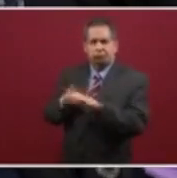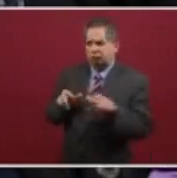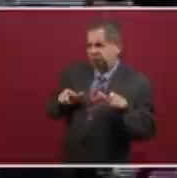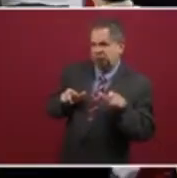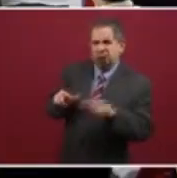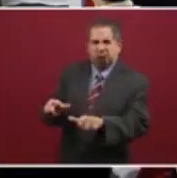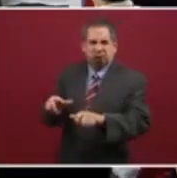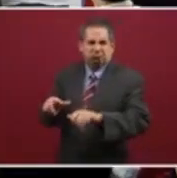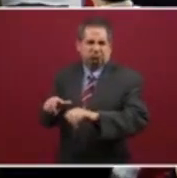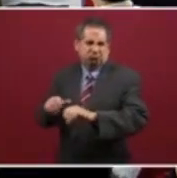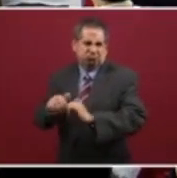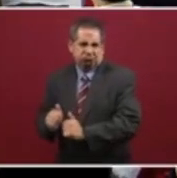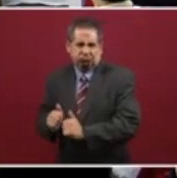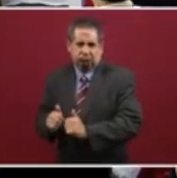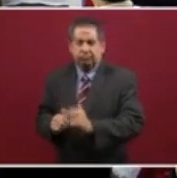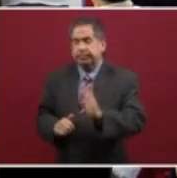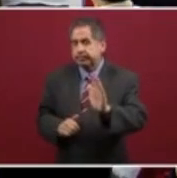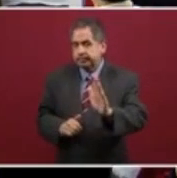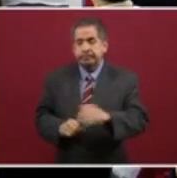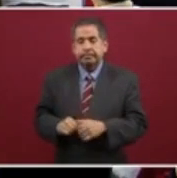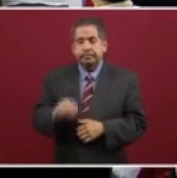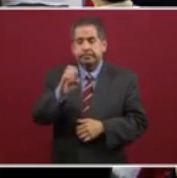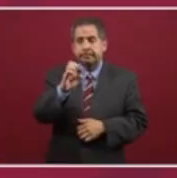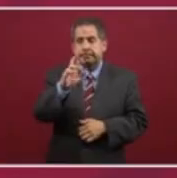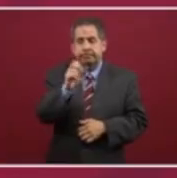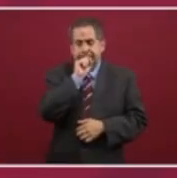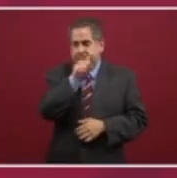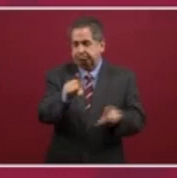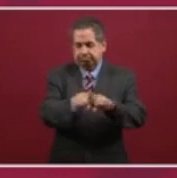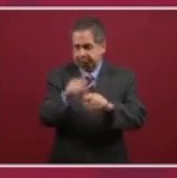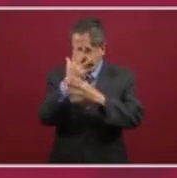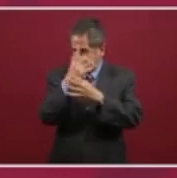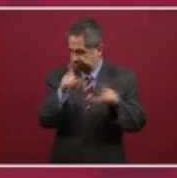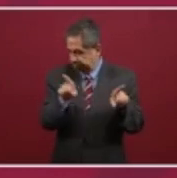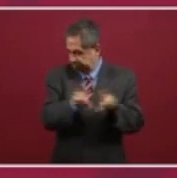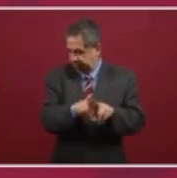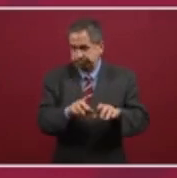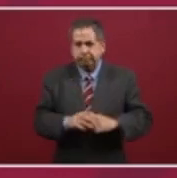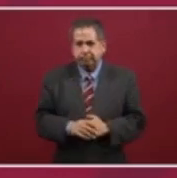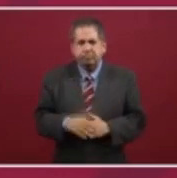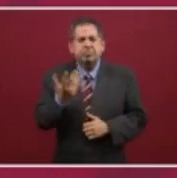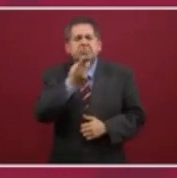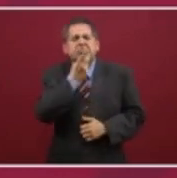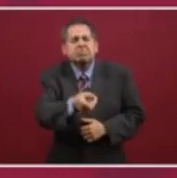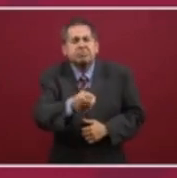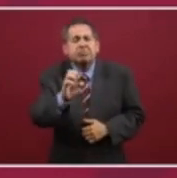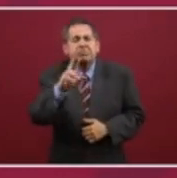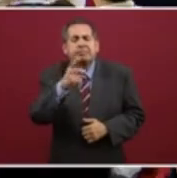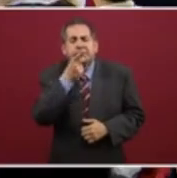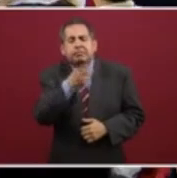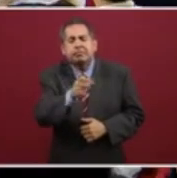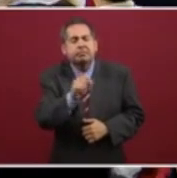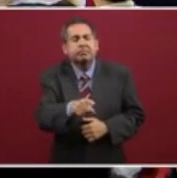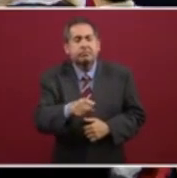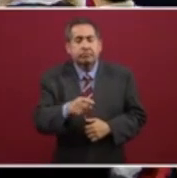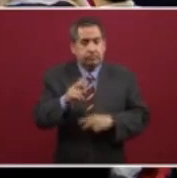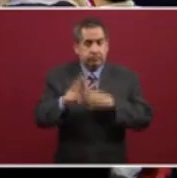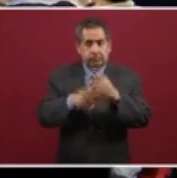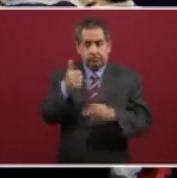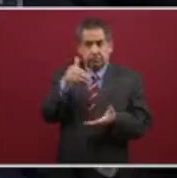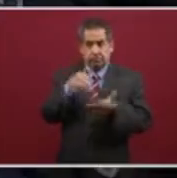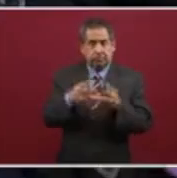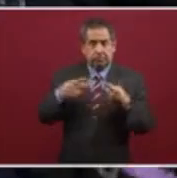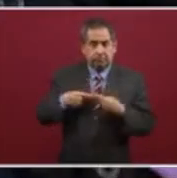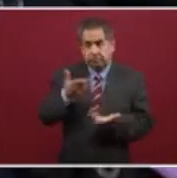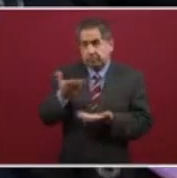Centroamérica? Lo que dijo Marcelo. Pero no lo dijo en general. dijo que iba a mandar a 6,000 elementos, o